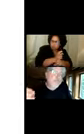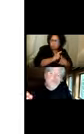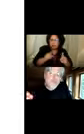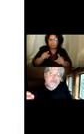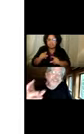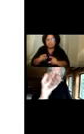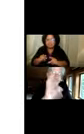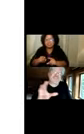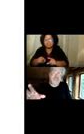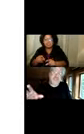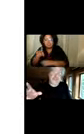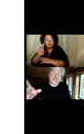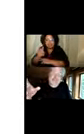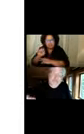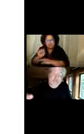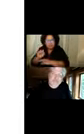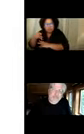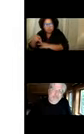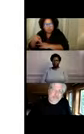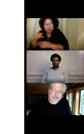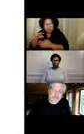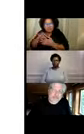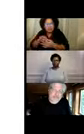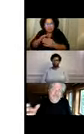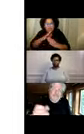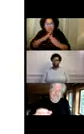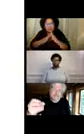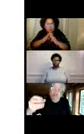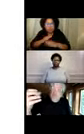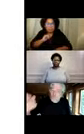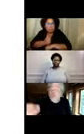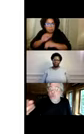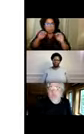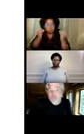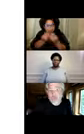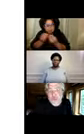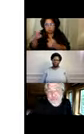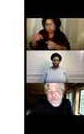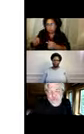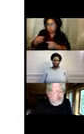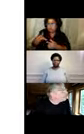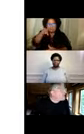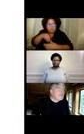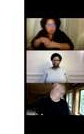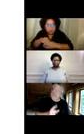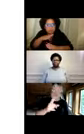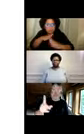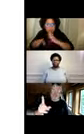hecho, trabajos, empleos bien complejos. Pero nosotros diríamos que profesionales de soporte directo especialmente